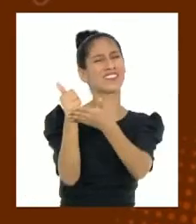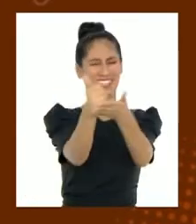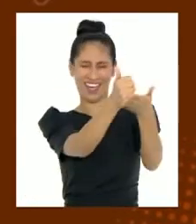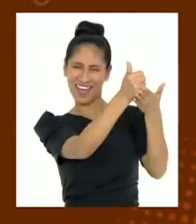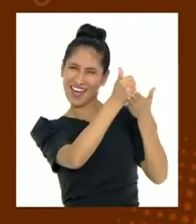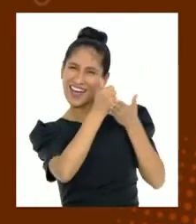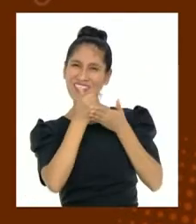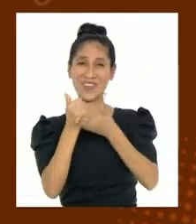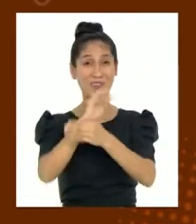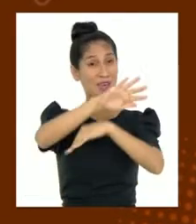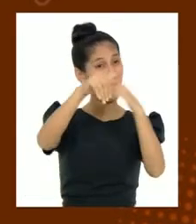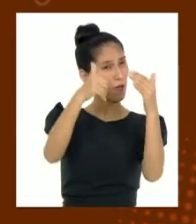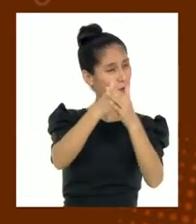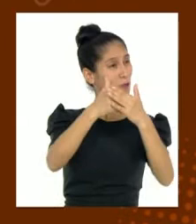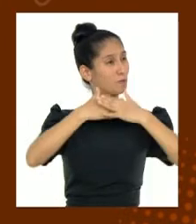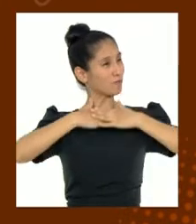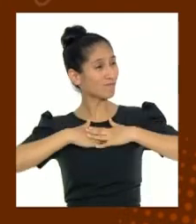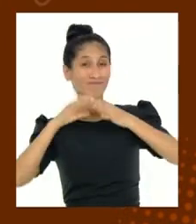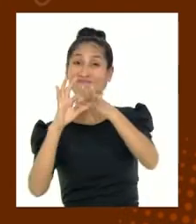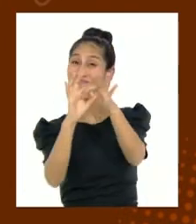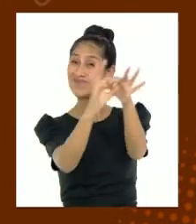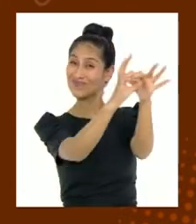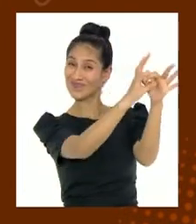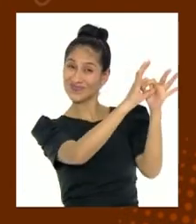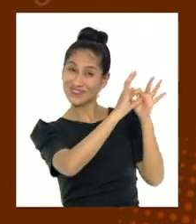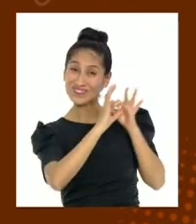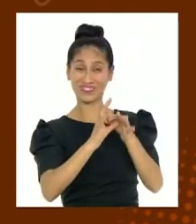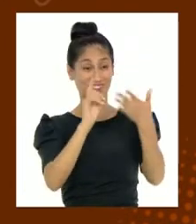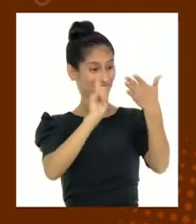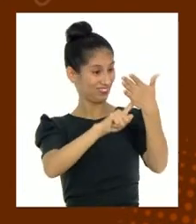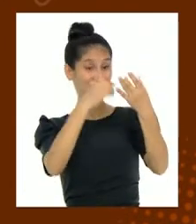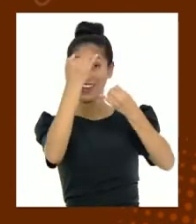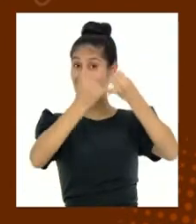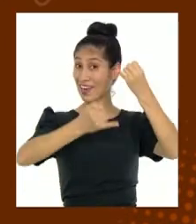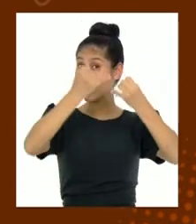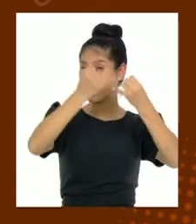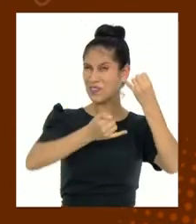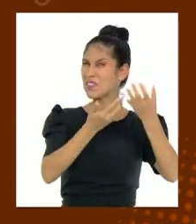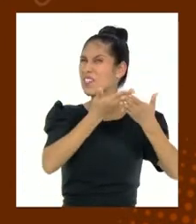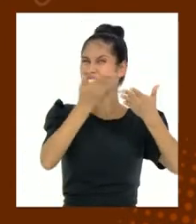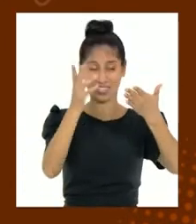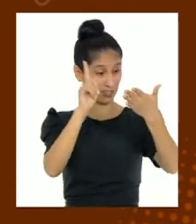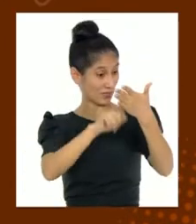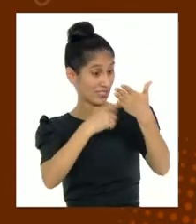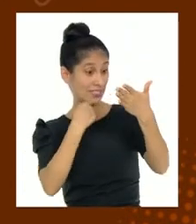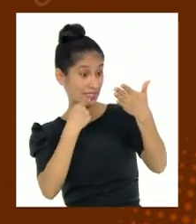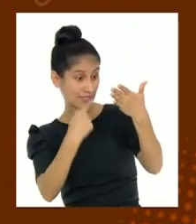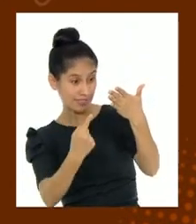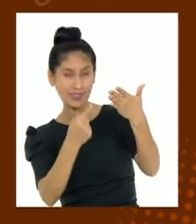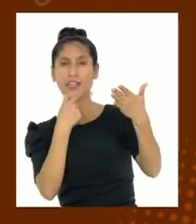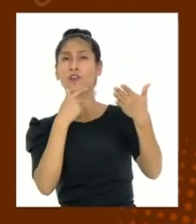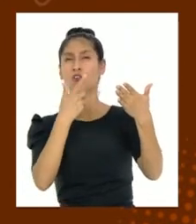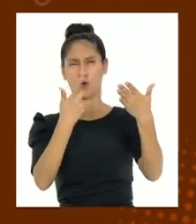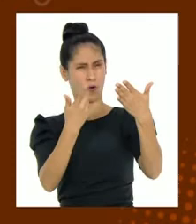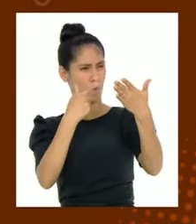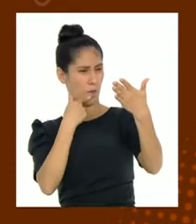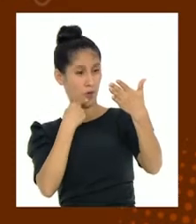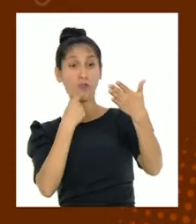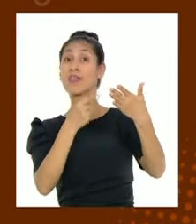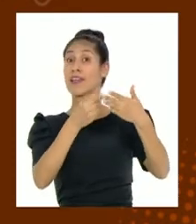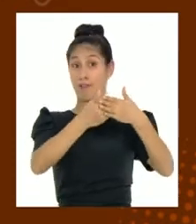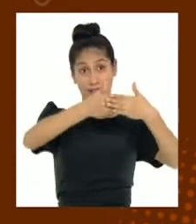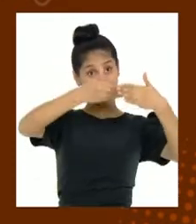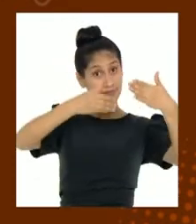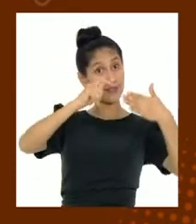ciudadana. Entonces, la conclusión es la parte en la que se presenta la reafirmación de la